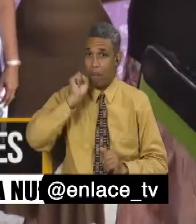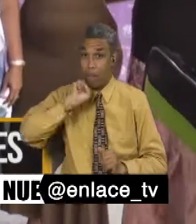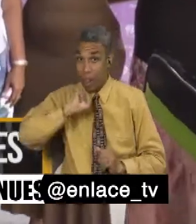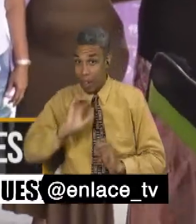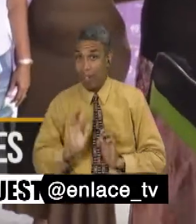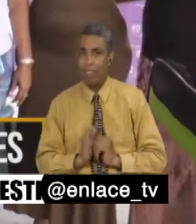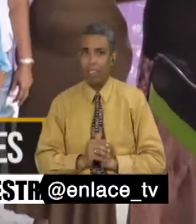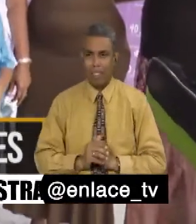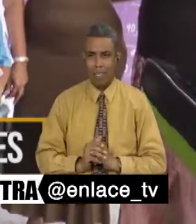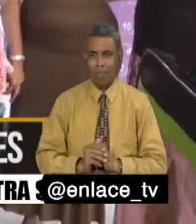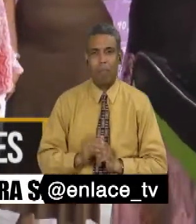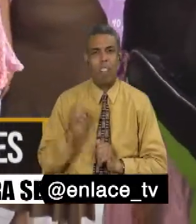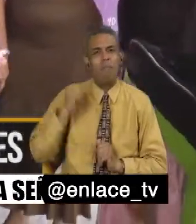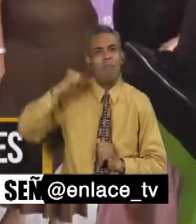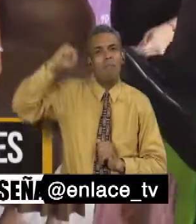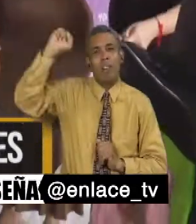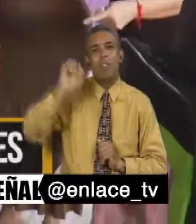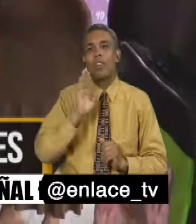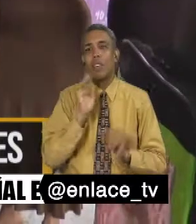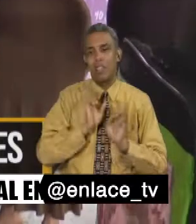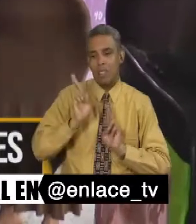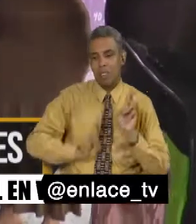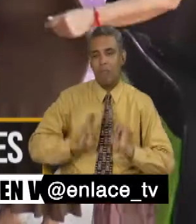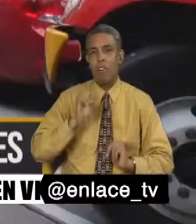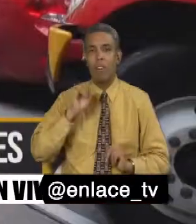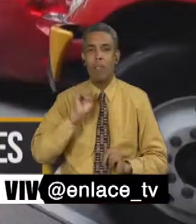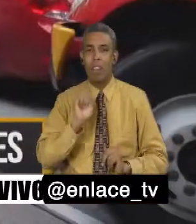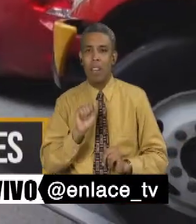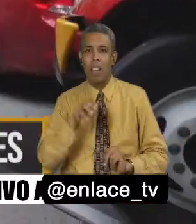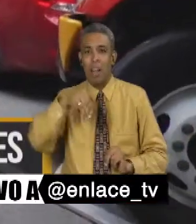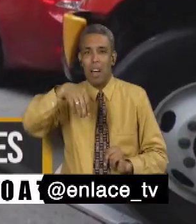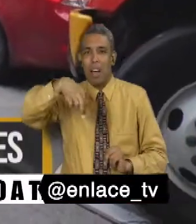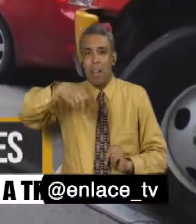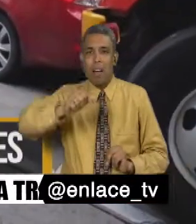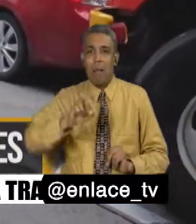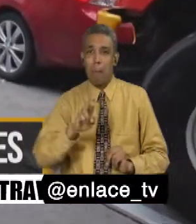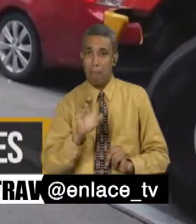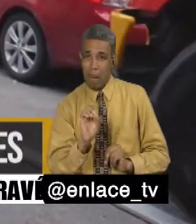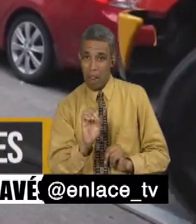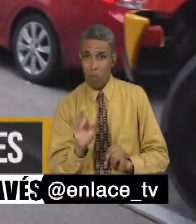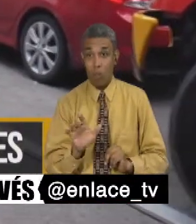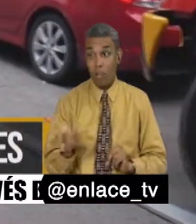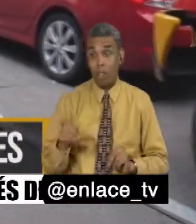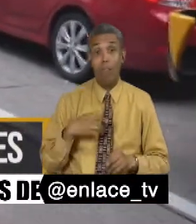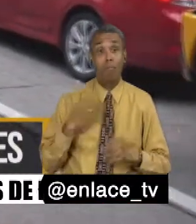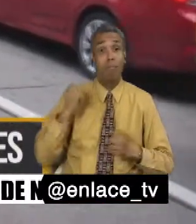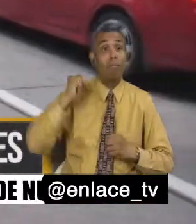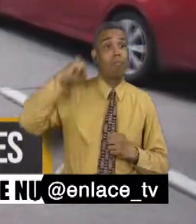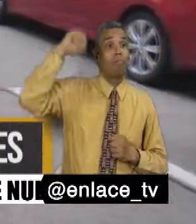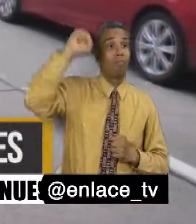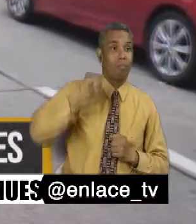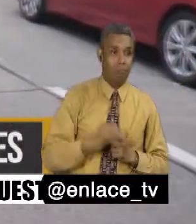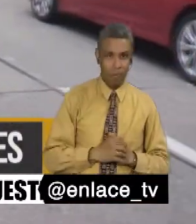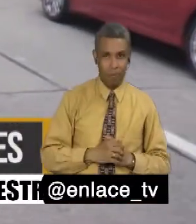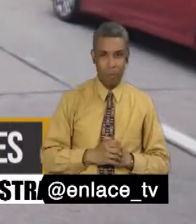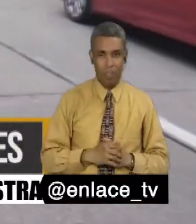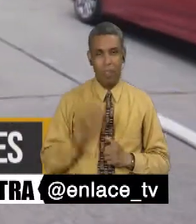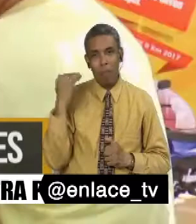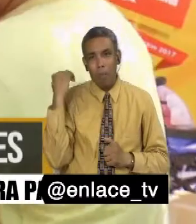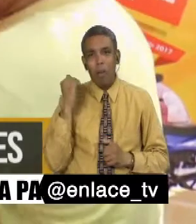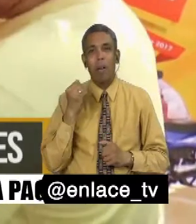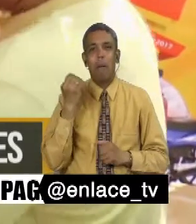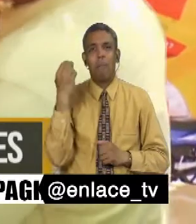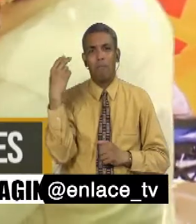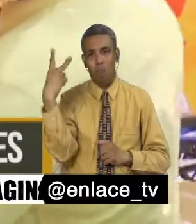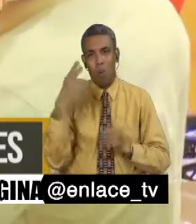Doña Amparo fue la feliz ganadora dentro de todos los clientes que tiene con Serfún en Bucaramanga, Cúcuta y Barranca Bermeja. El sorteo se realizó el 2 de mayo.